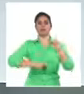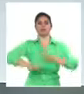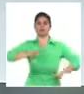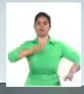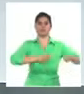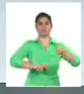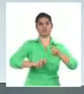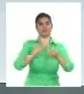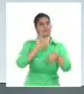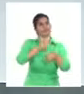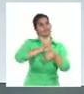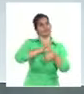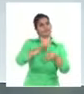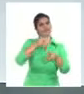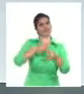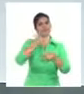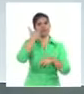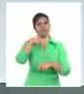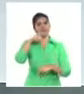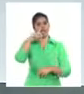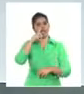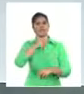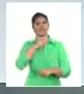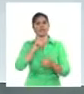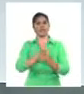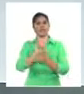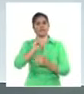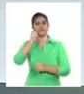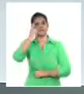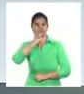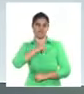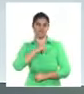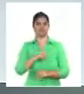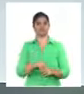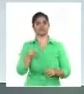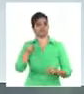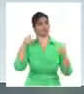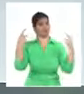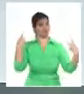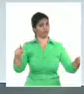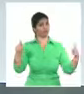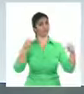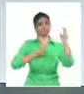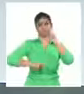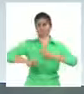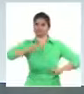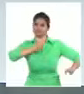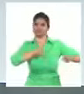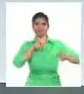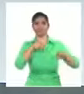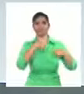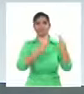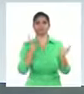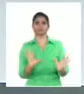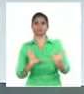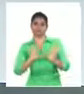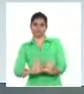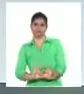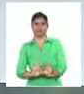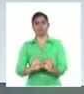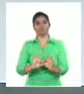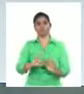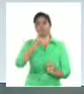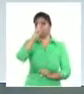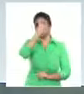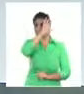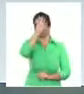anemia drepanocítica y la viscosidad sanguínea en gestantes de alto riesgo. En colaboración con el Hospital Materno Sur Mariana Grajales y la Universidad de